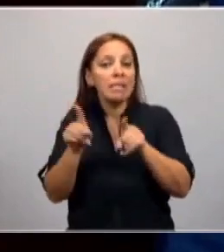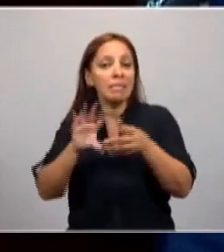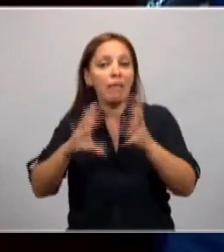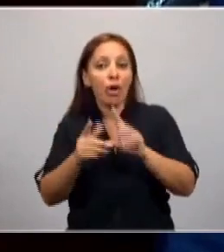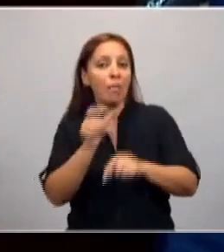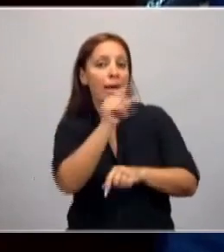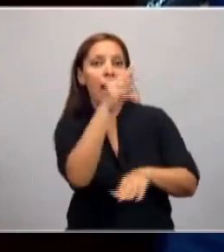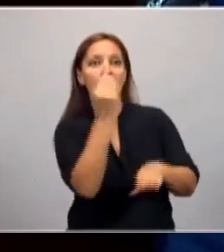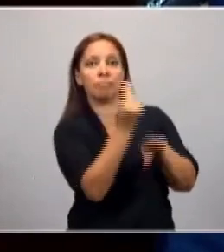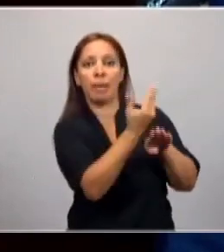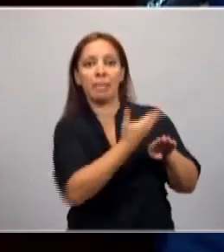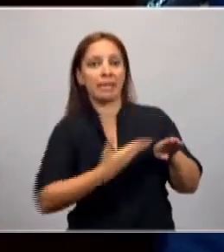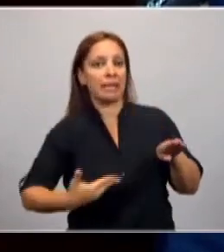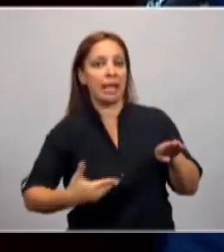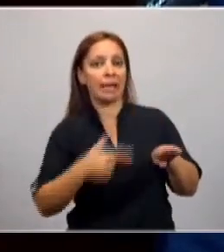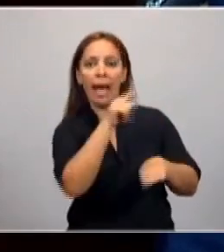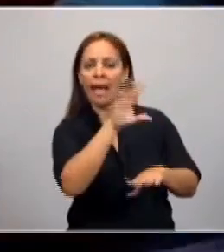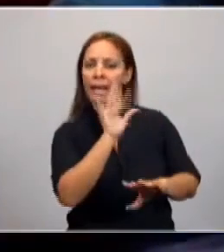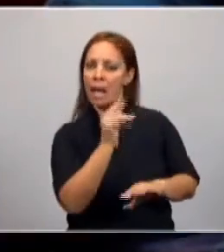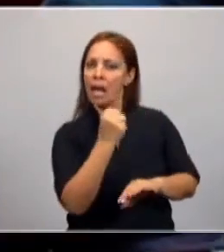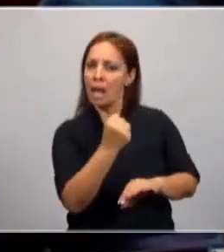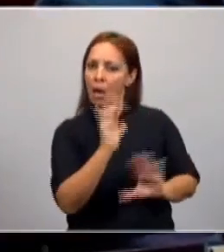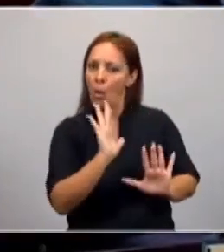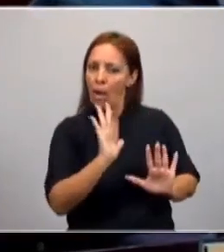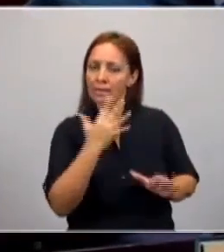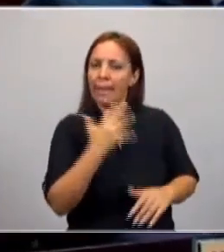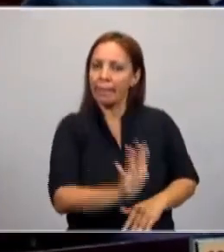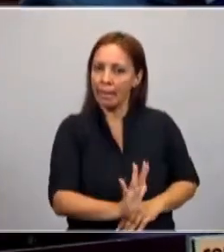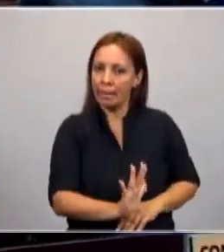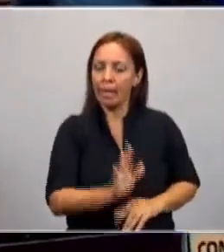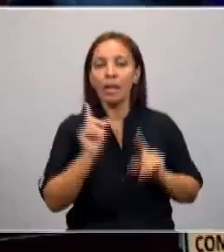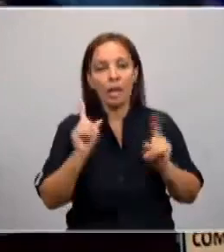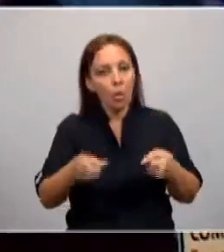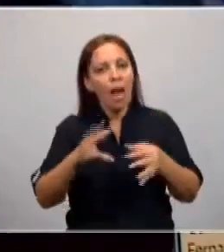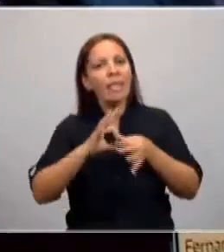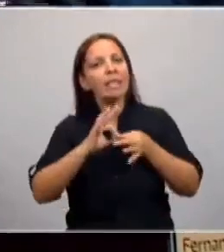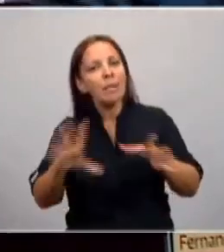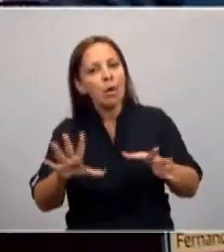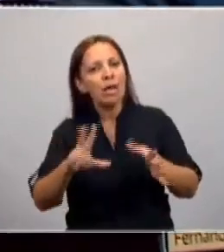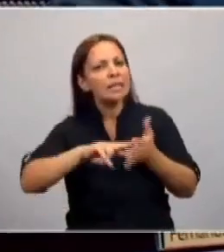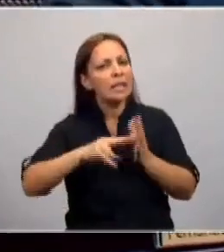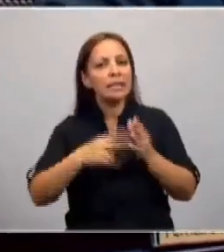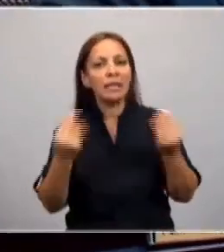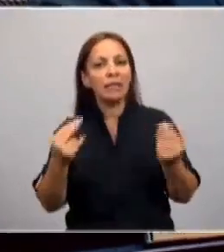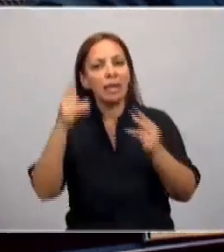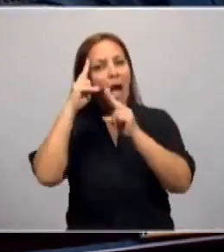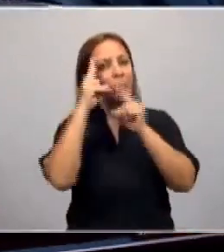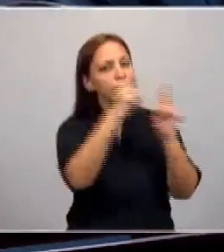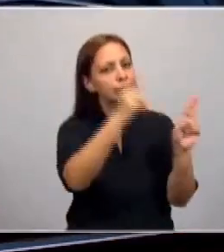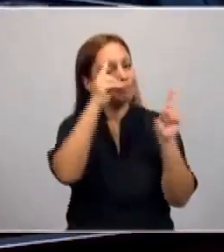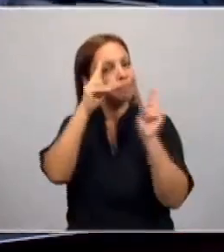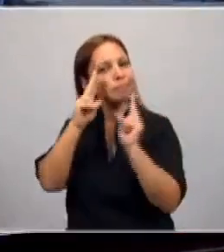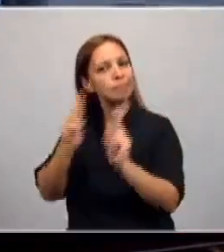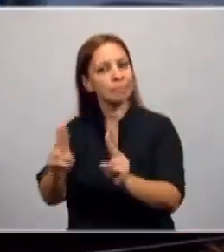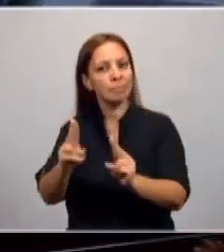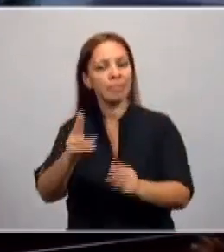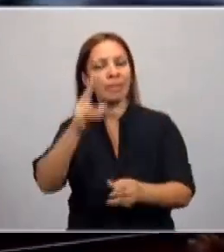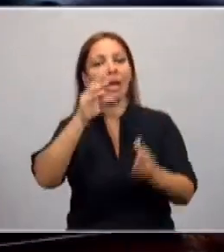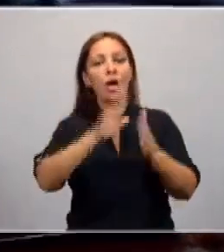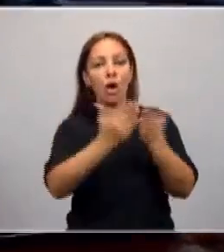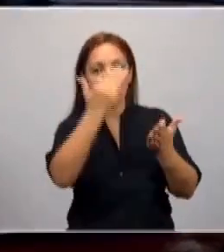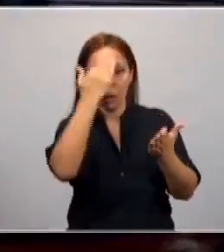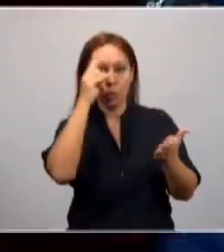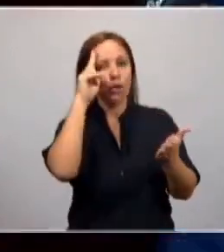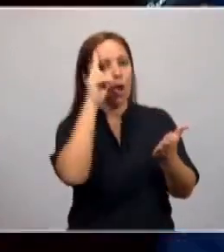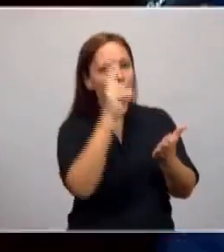presidente, aunque le cueste comprenderlo. La democracia se trata de respetarnos mutuamente y cumplir con la Constitución, con